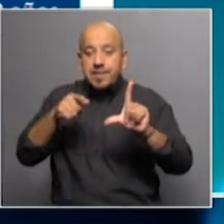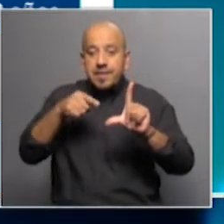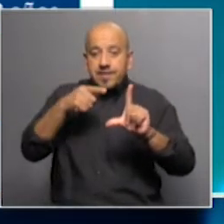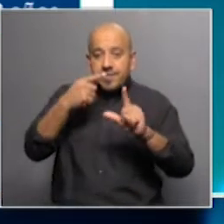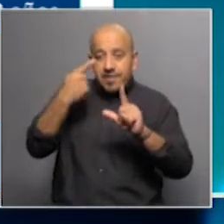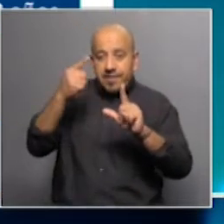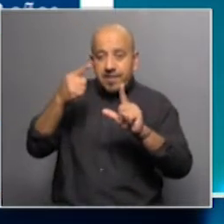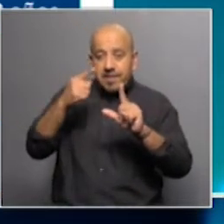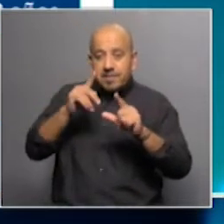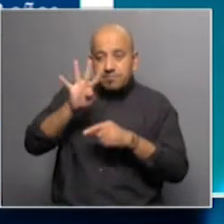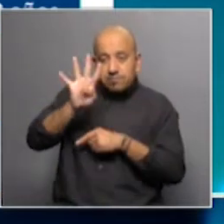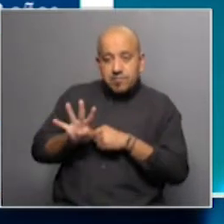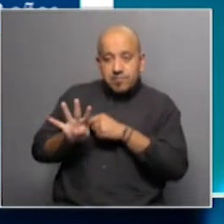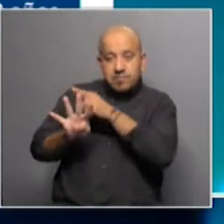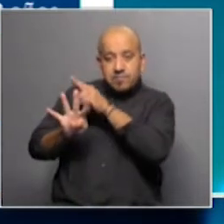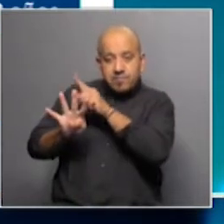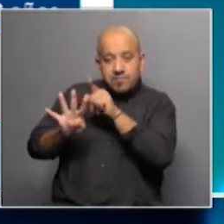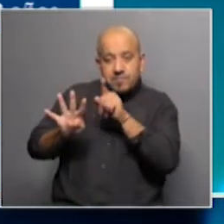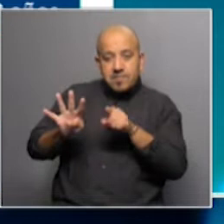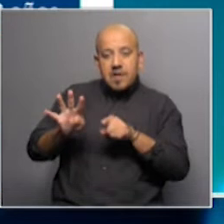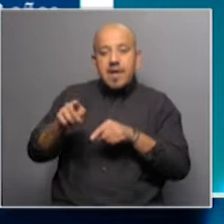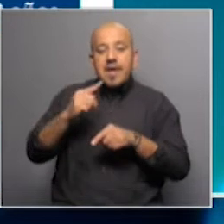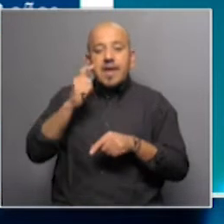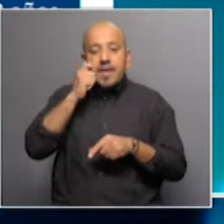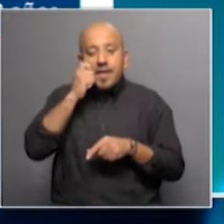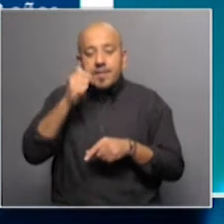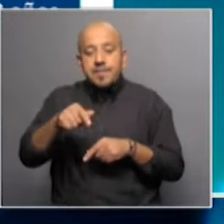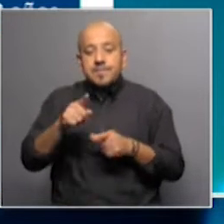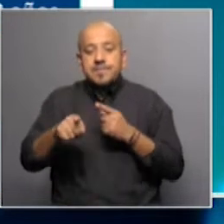¿sí?, a medida que avanzan las edades. Lo que ves